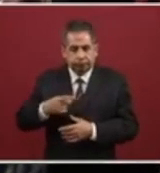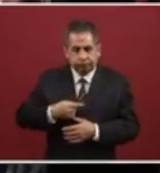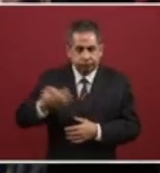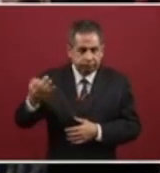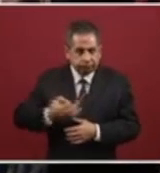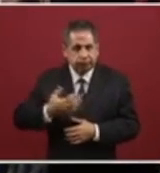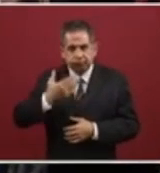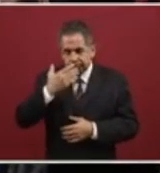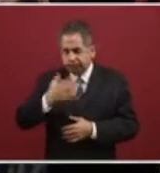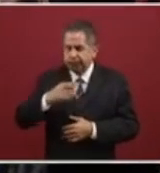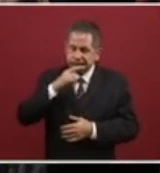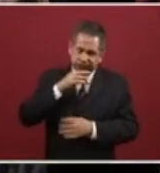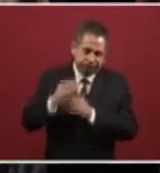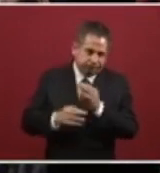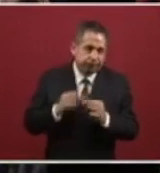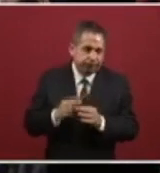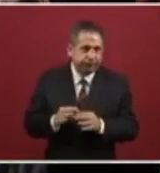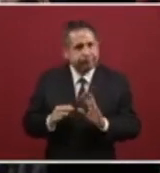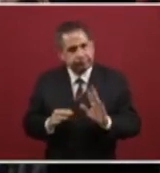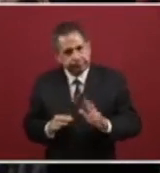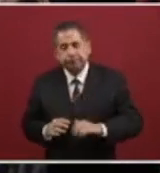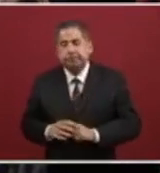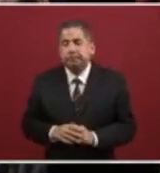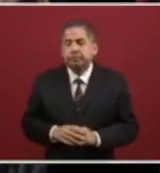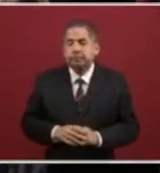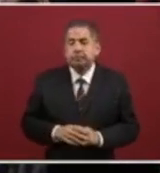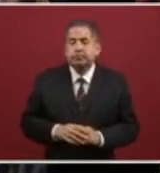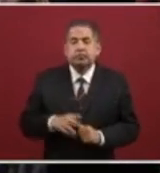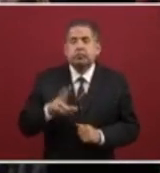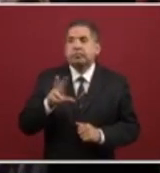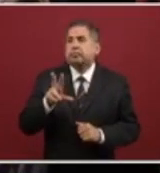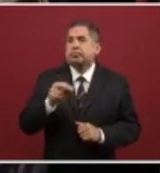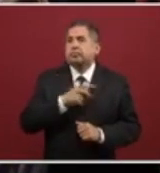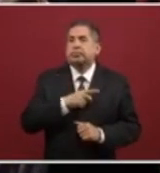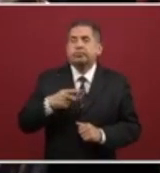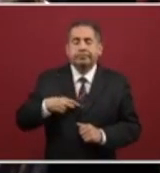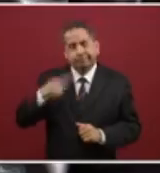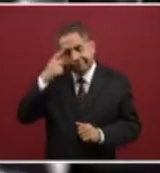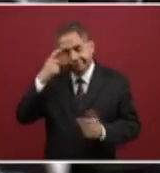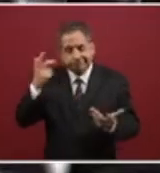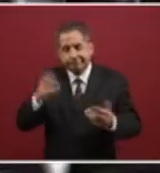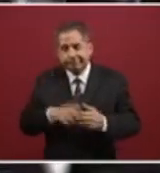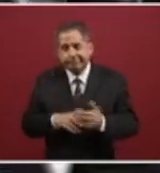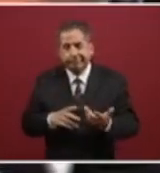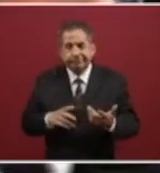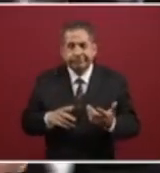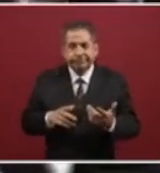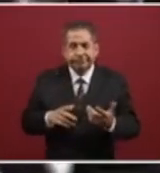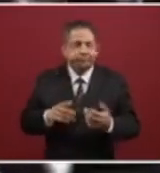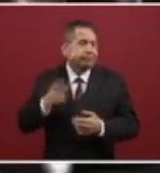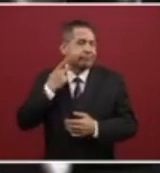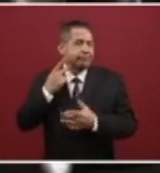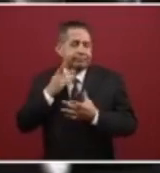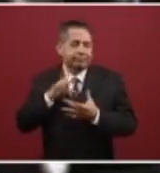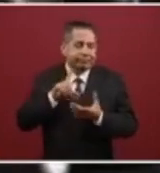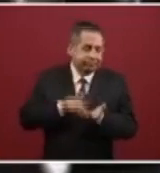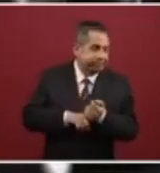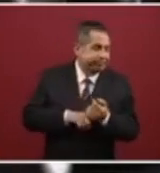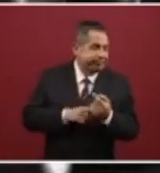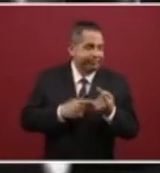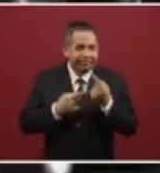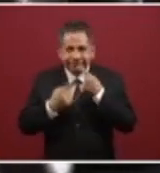eficiencia, y no generar un tema que, pues es natural, el tema de la política interna, de la